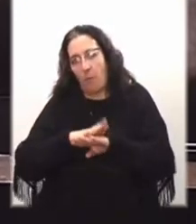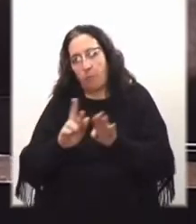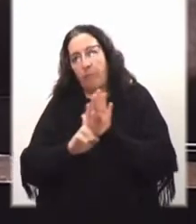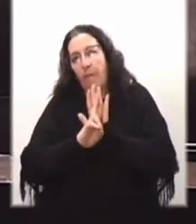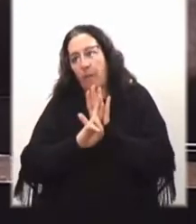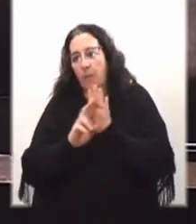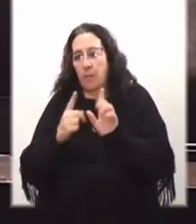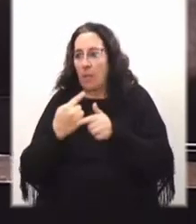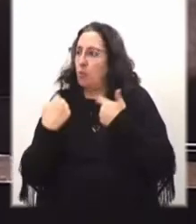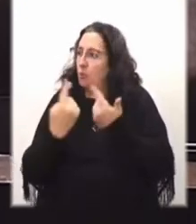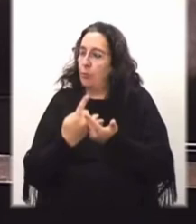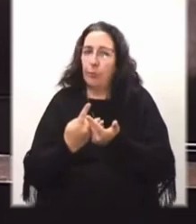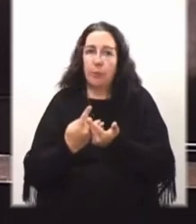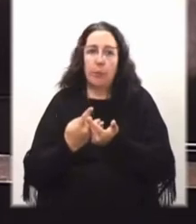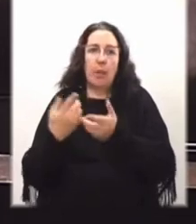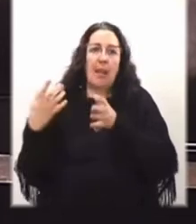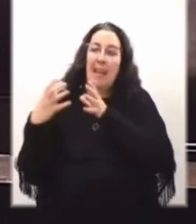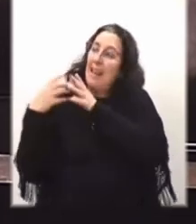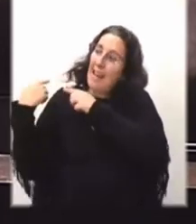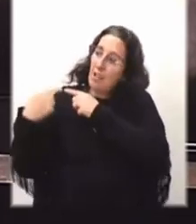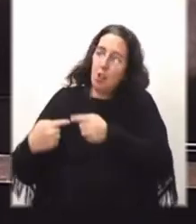nosotros. Es una generación que ha dado,